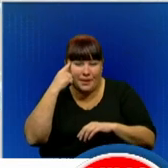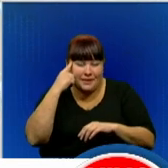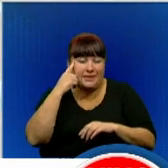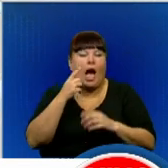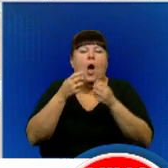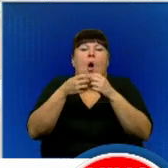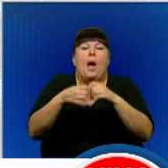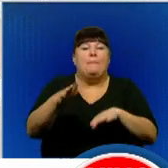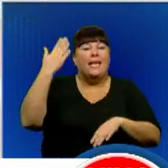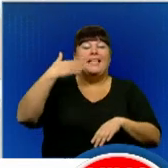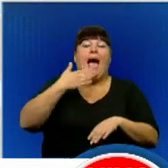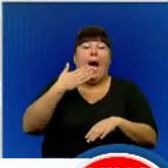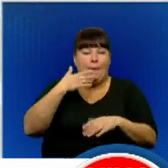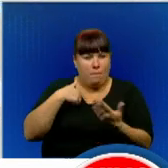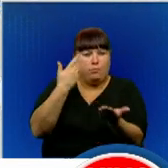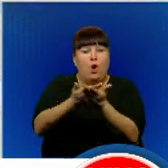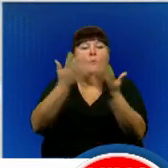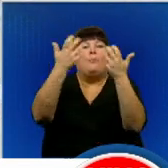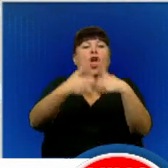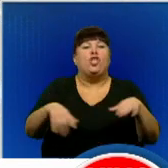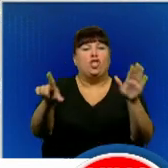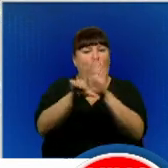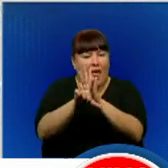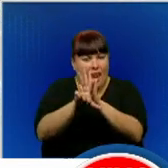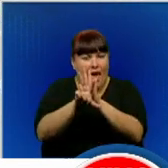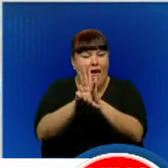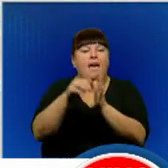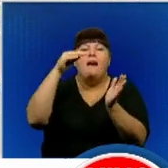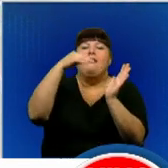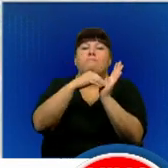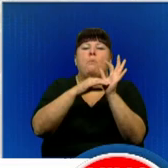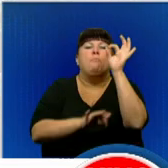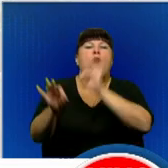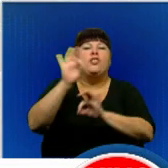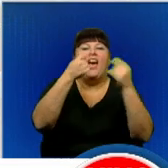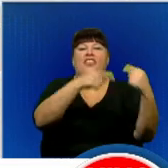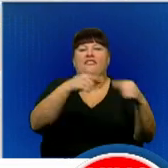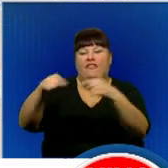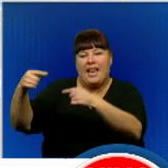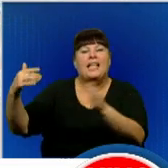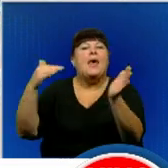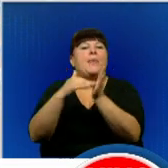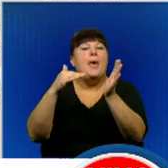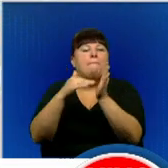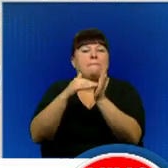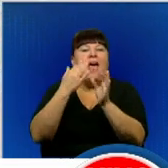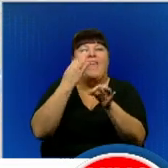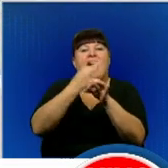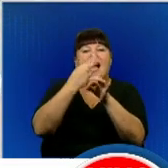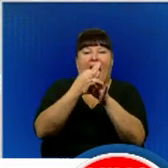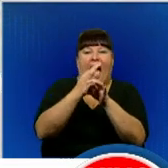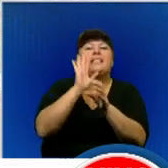principios de abril presenté un proyecto de ley que contemplaba el y cuotas diferenciales de acuerdo a la categorización